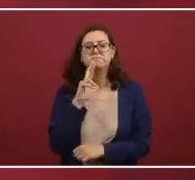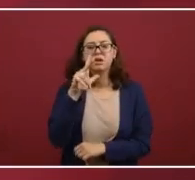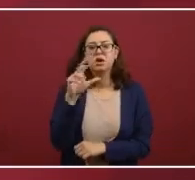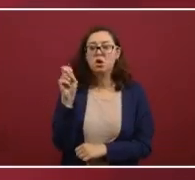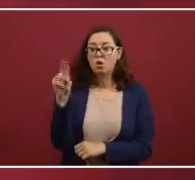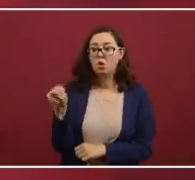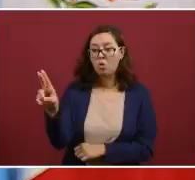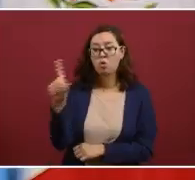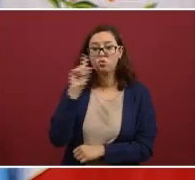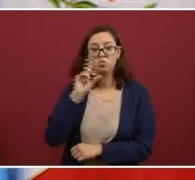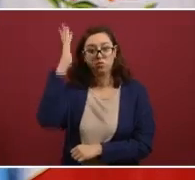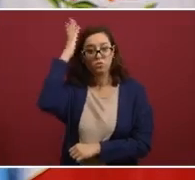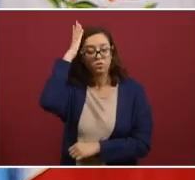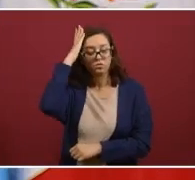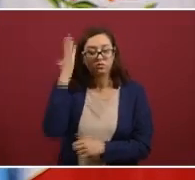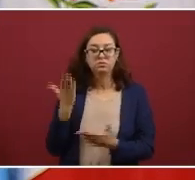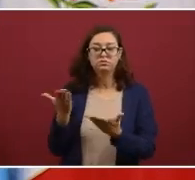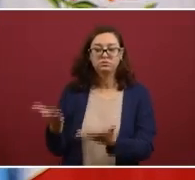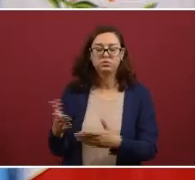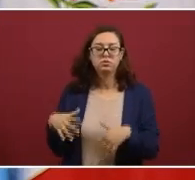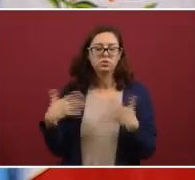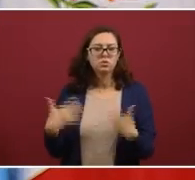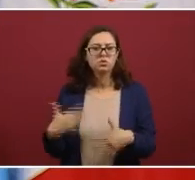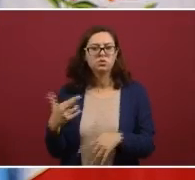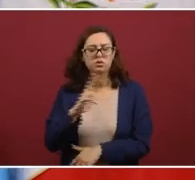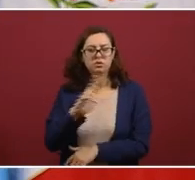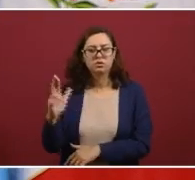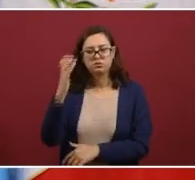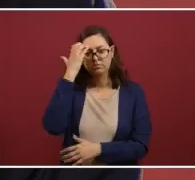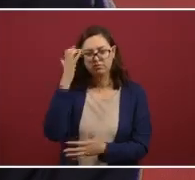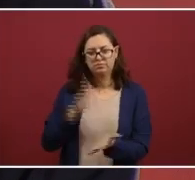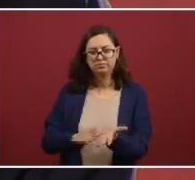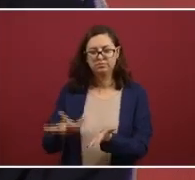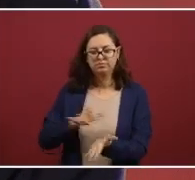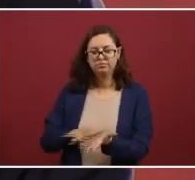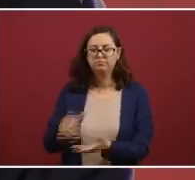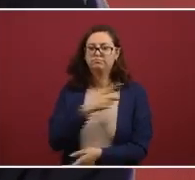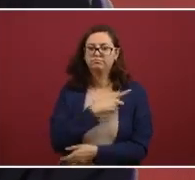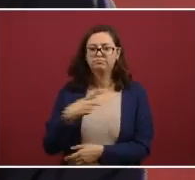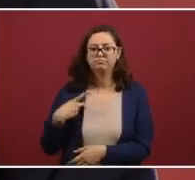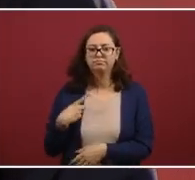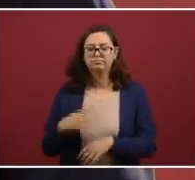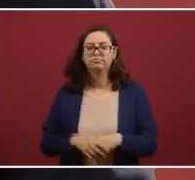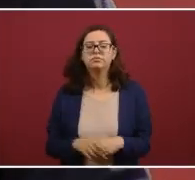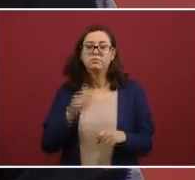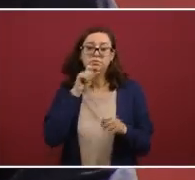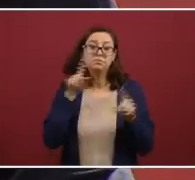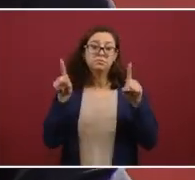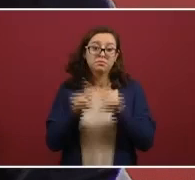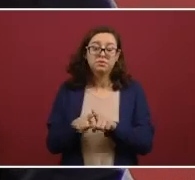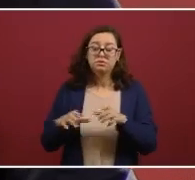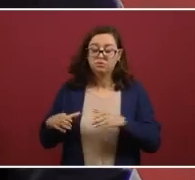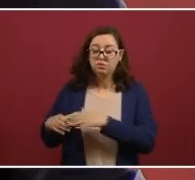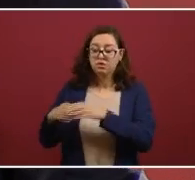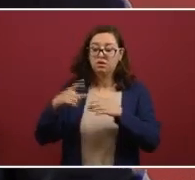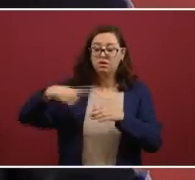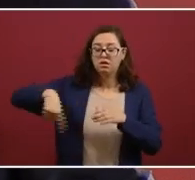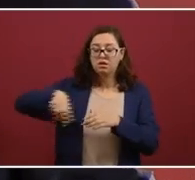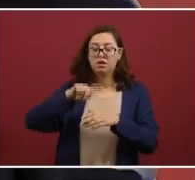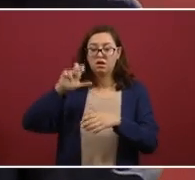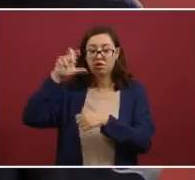ONU Mujeres en este ámbito merece nuestro reconocimiento y apoyo. Con la Unión Europea trabajamos conjuntamente sobre